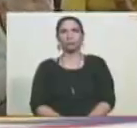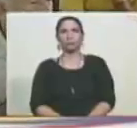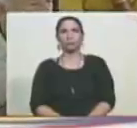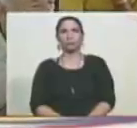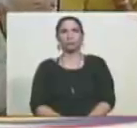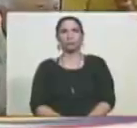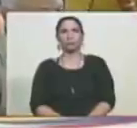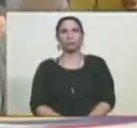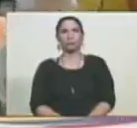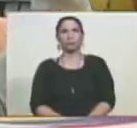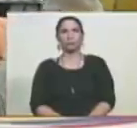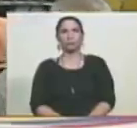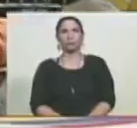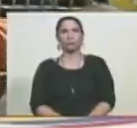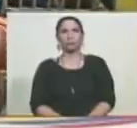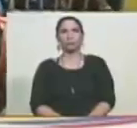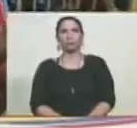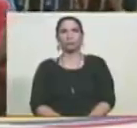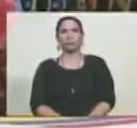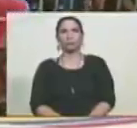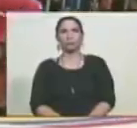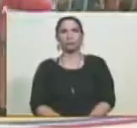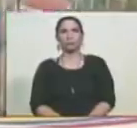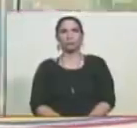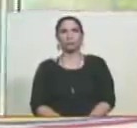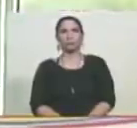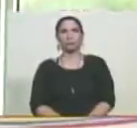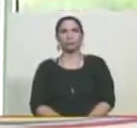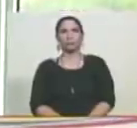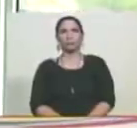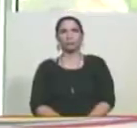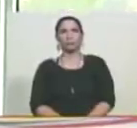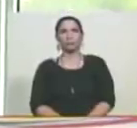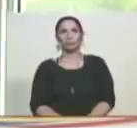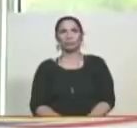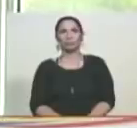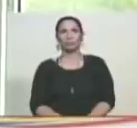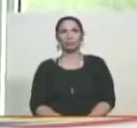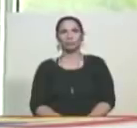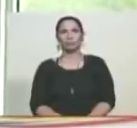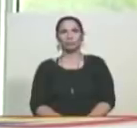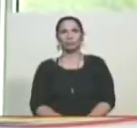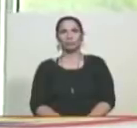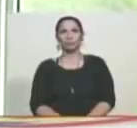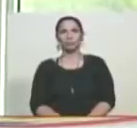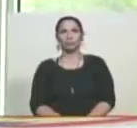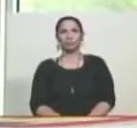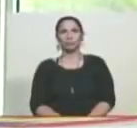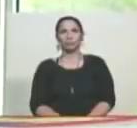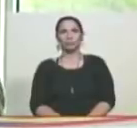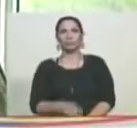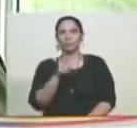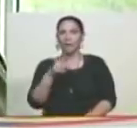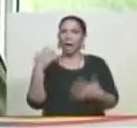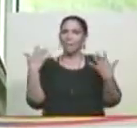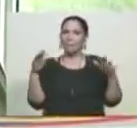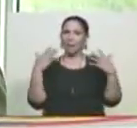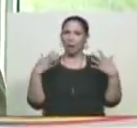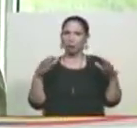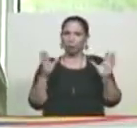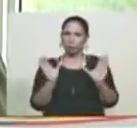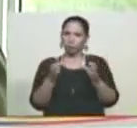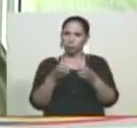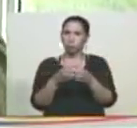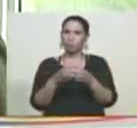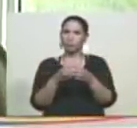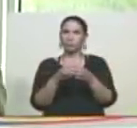Sigo nombrándolo. La corriente clasista campesina Nicomedes Abreu. Para ella un aplauso.